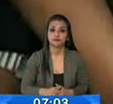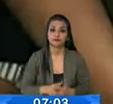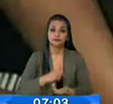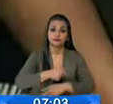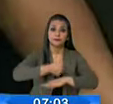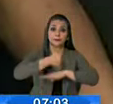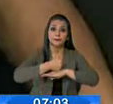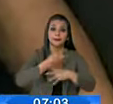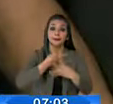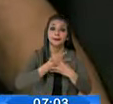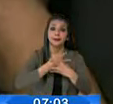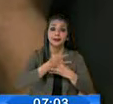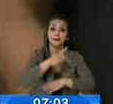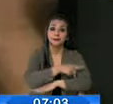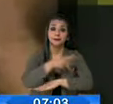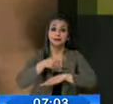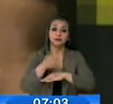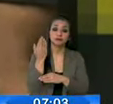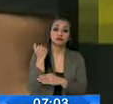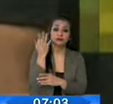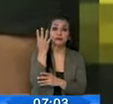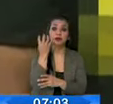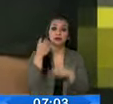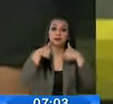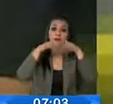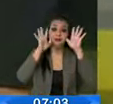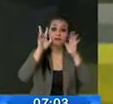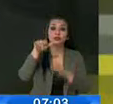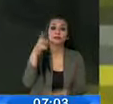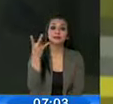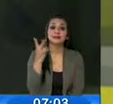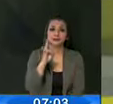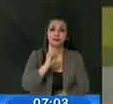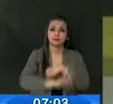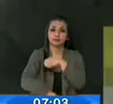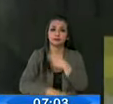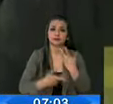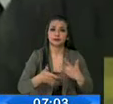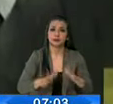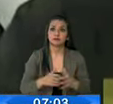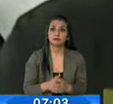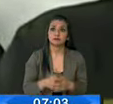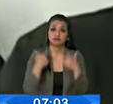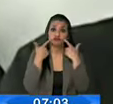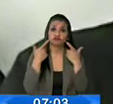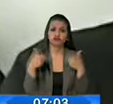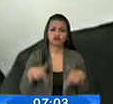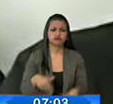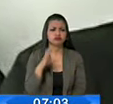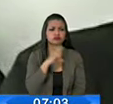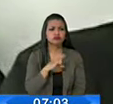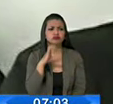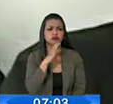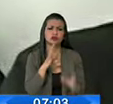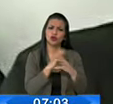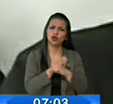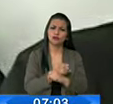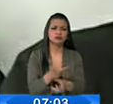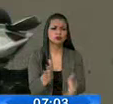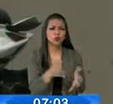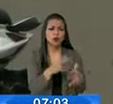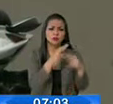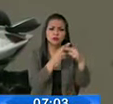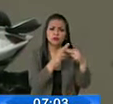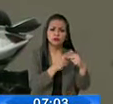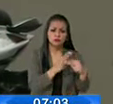de Pichincha lo sentenció el pasado 14 de diciembre del 2017. Los guías se dieron cuenta de su ausencia en horas de la noche cuando pasaban lista